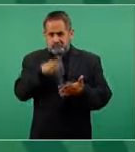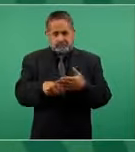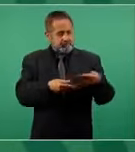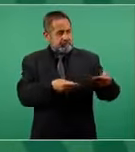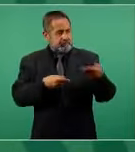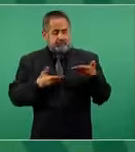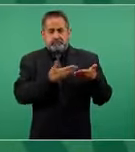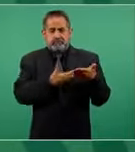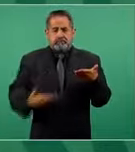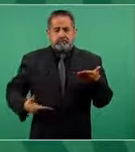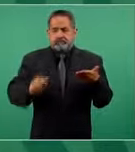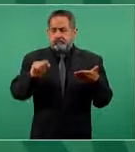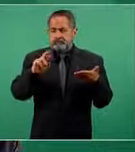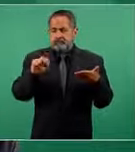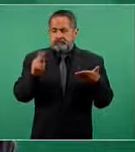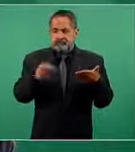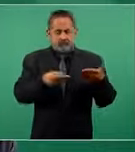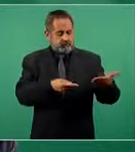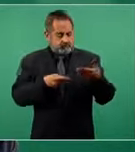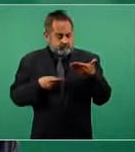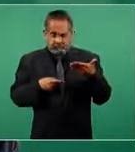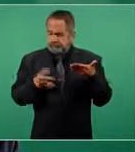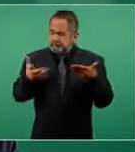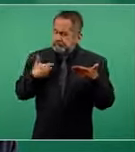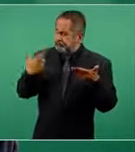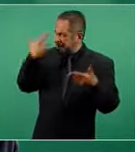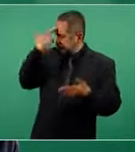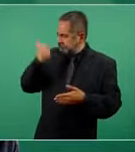Trump en donde acepta